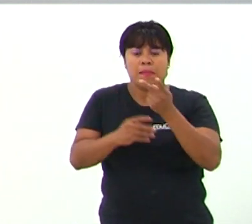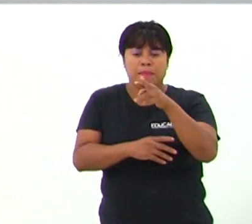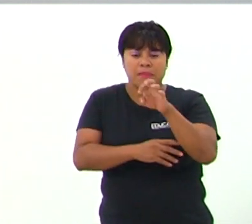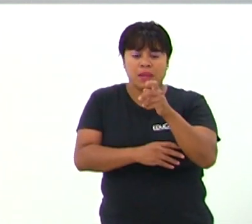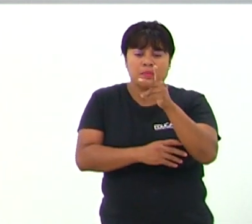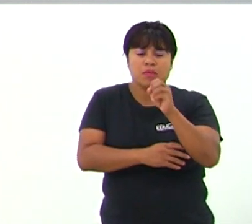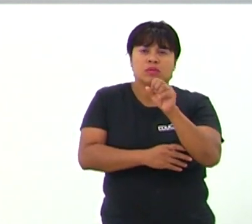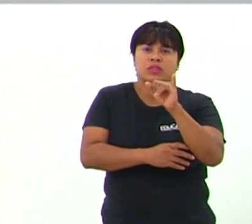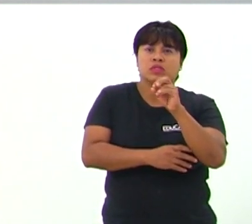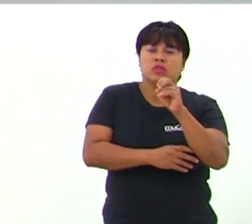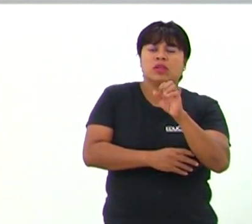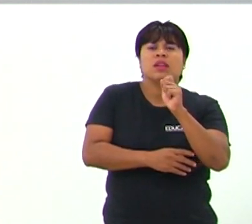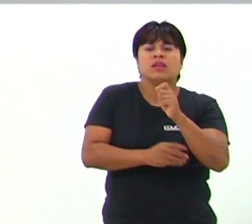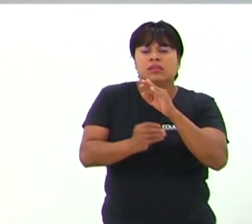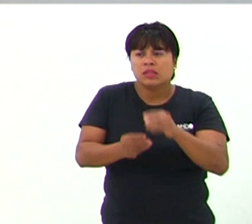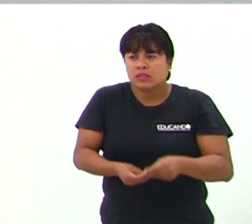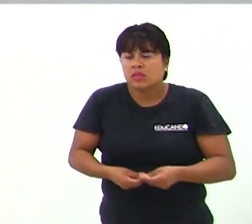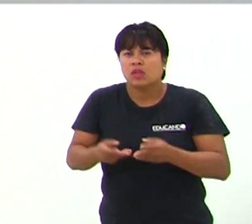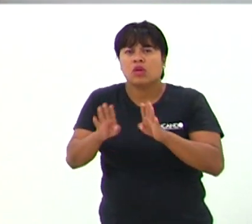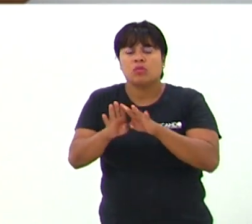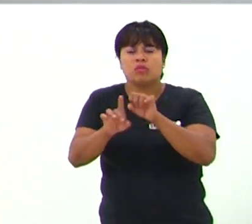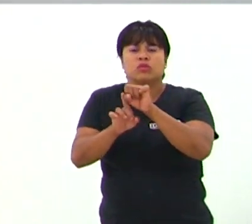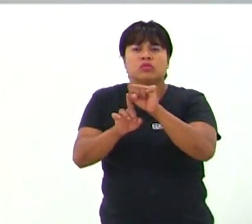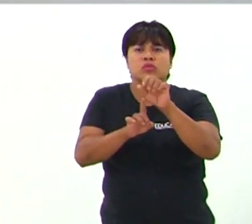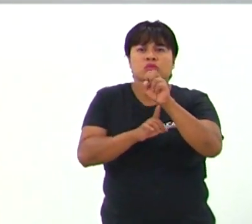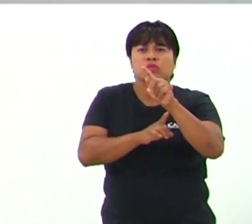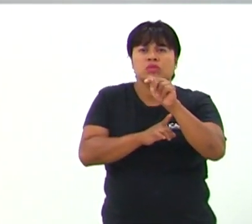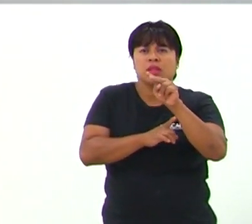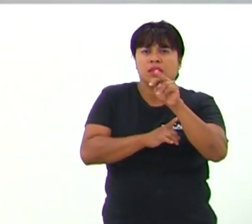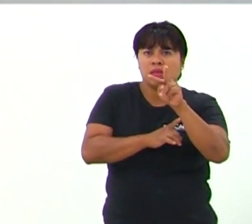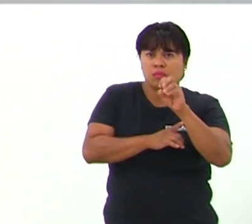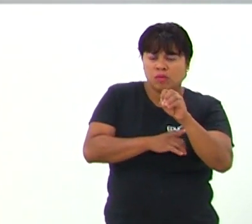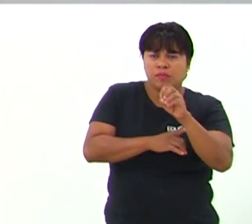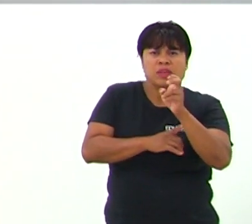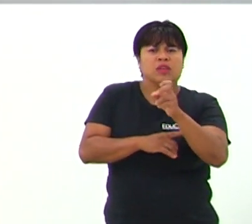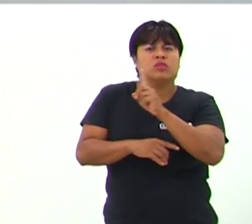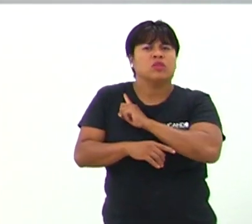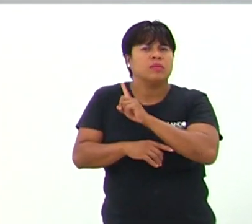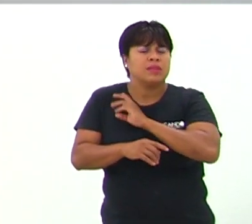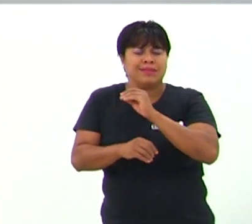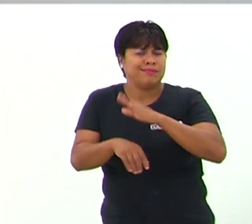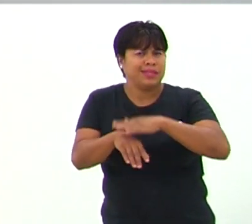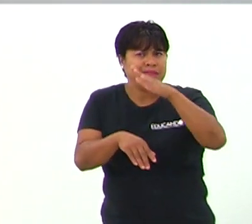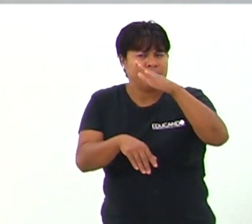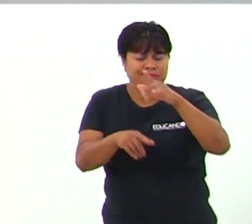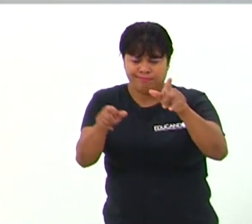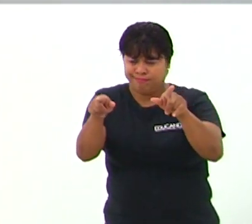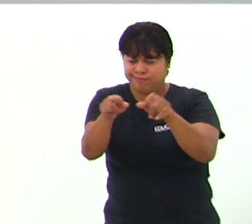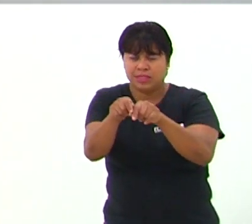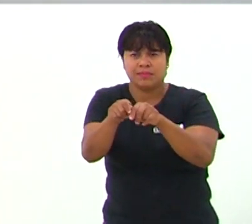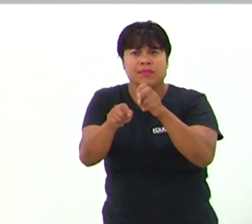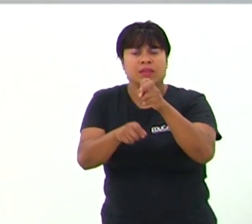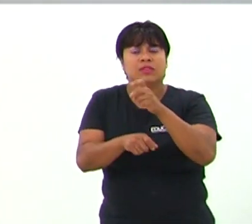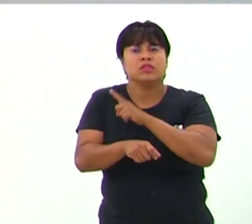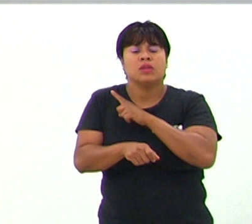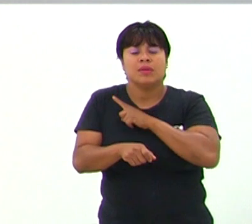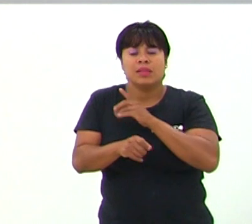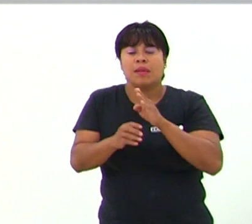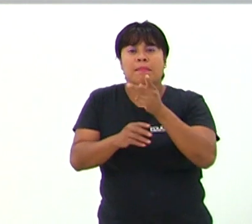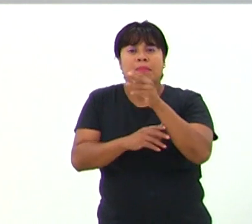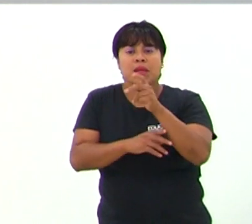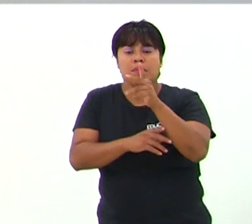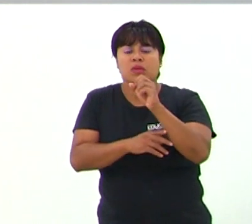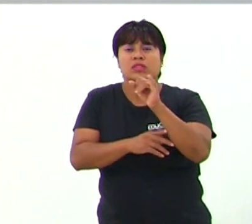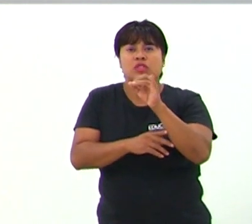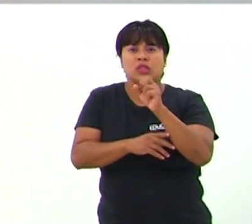preposicionales son atributos del sustantivo, simple y sencillamente, no es más. ¿Bien? Las frases preposicionales van a